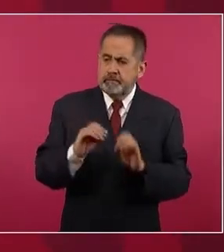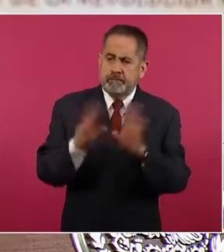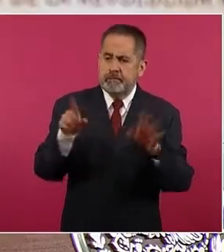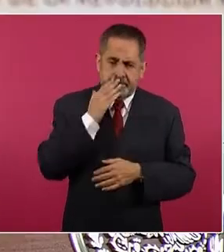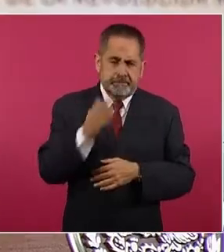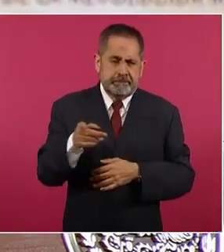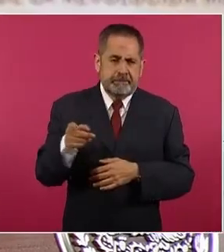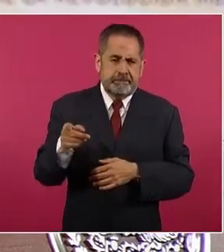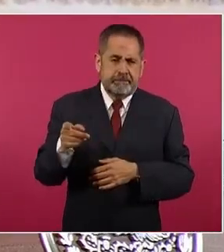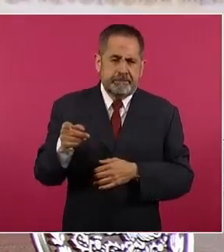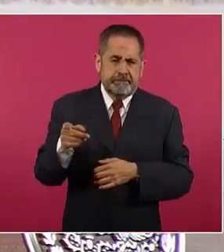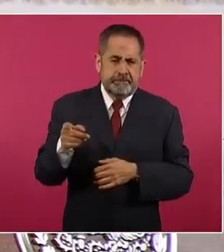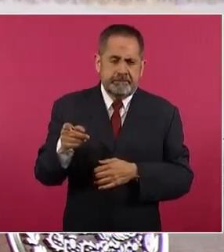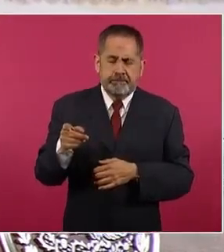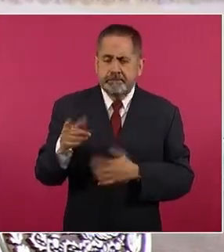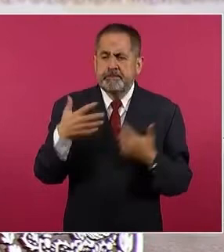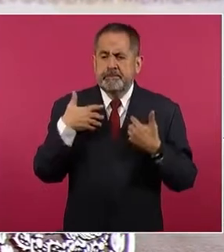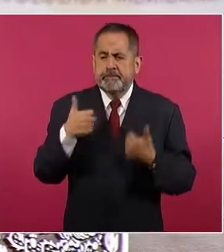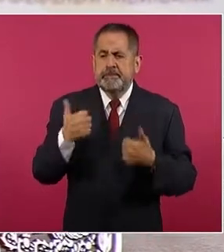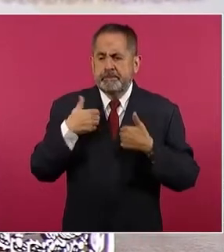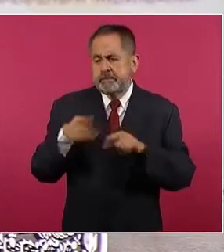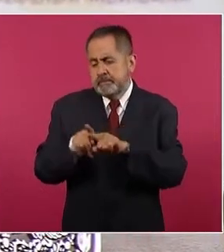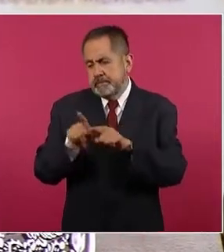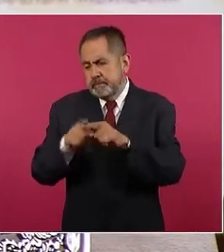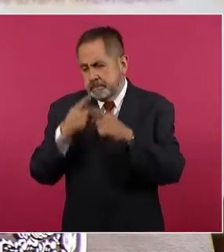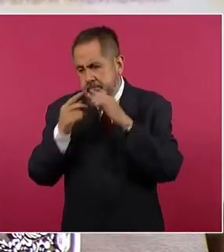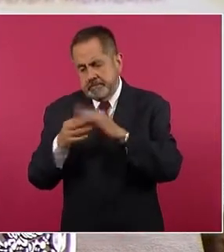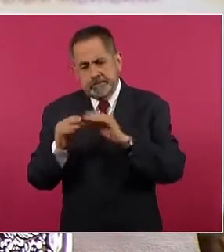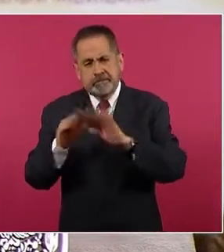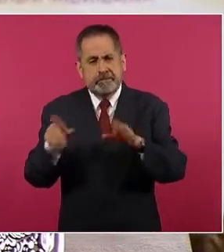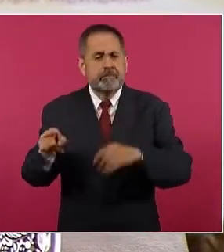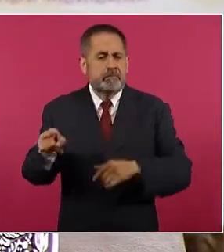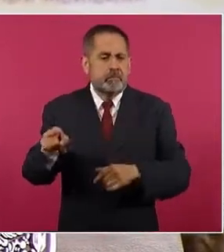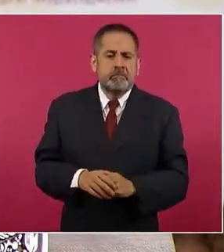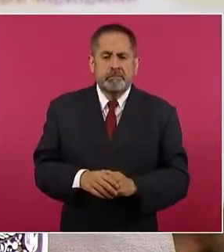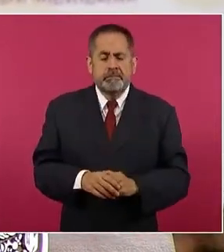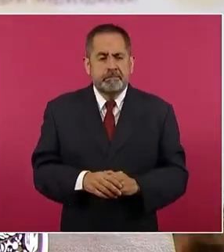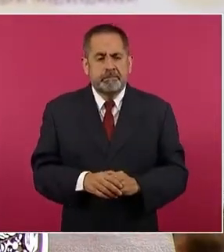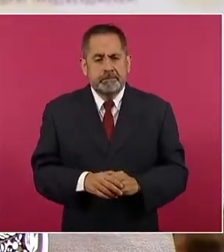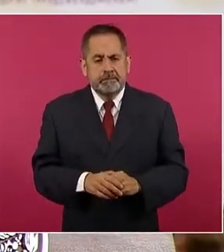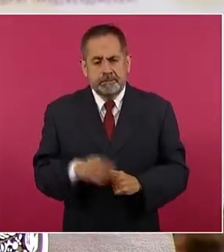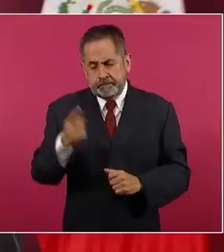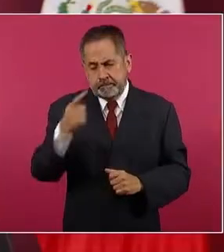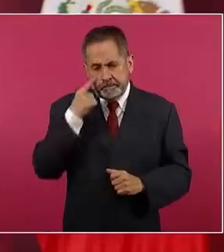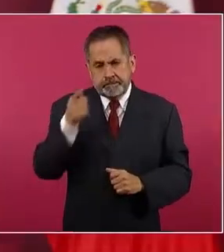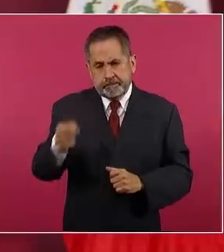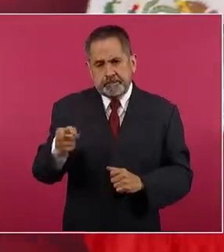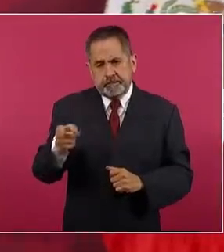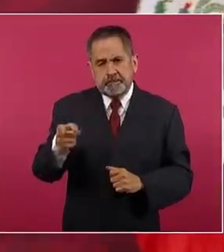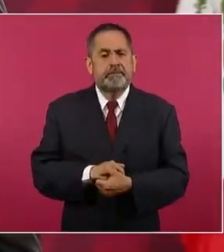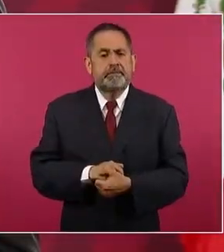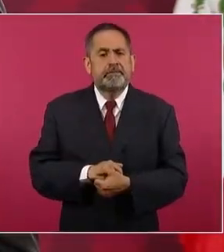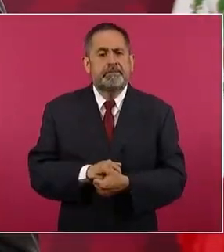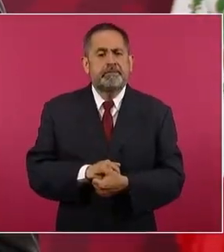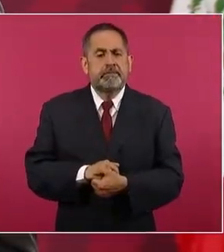totalmente entendible su situación, se comprende la situación en que están